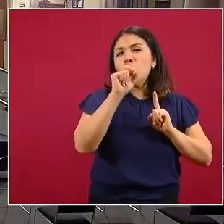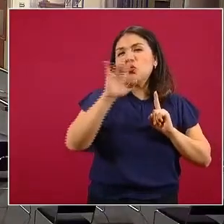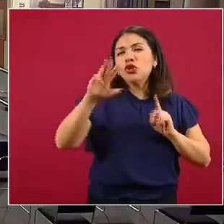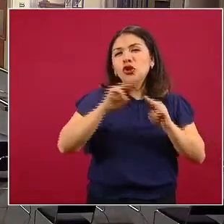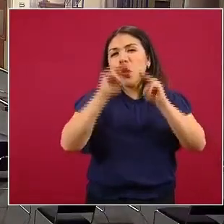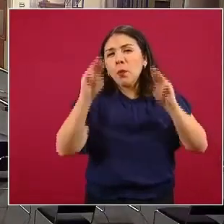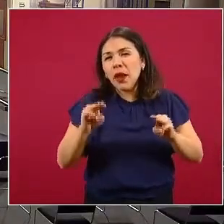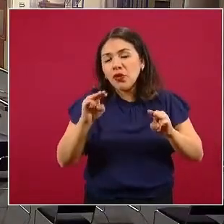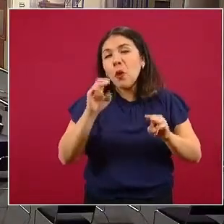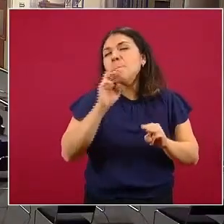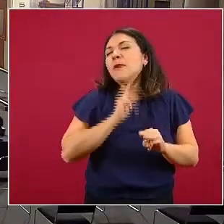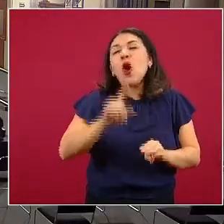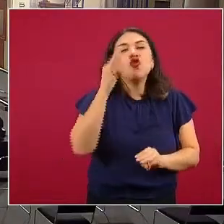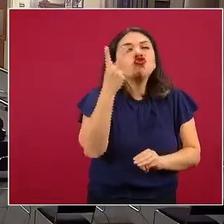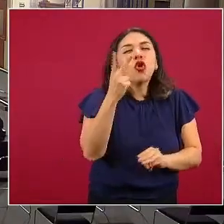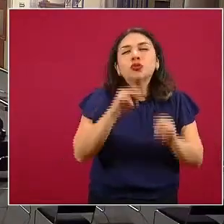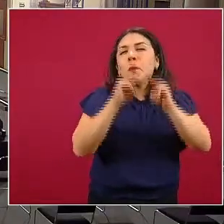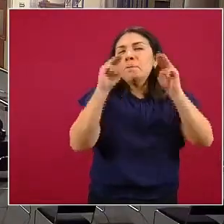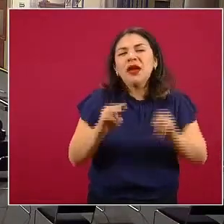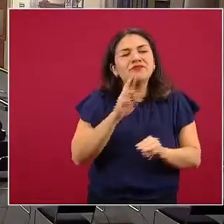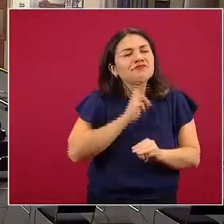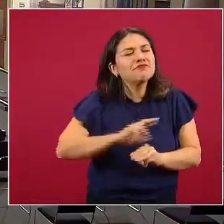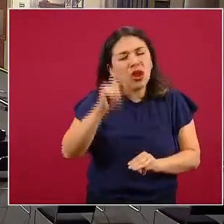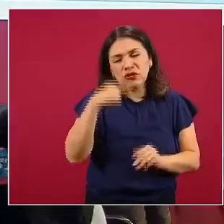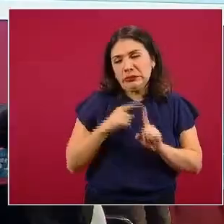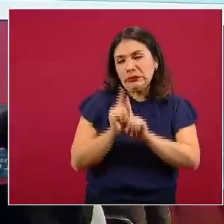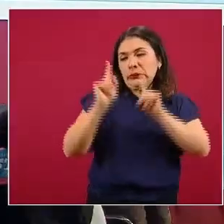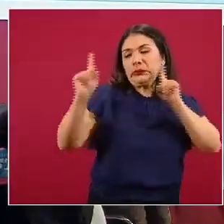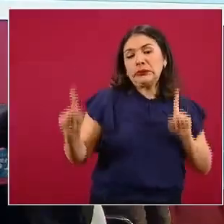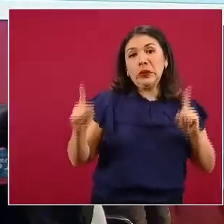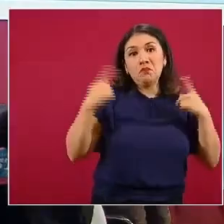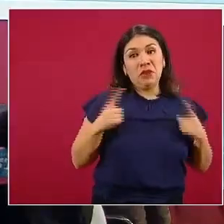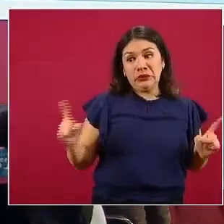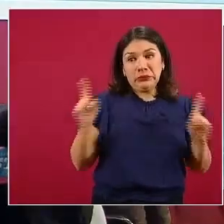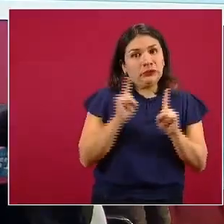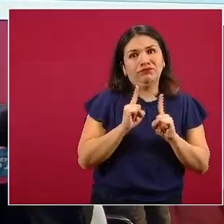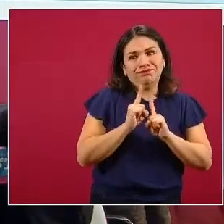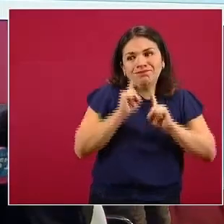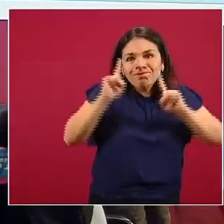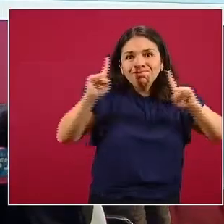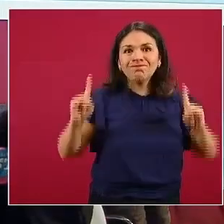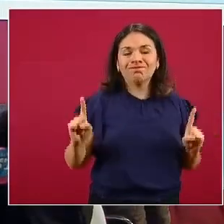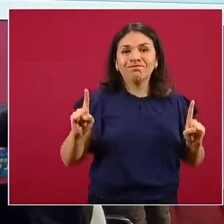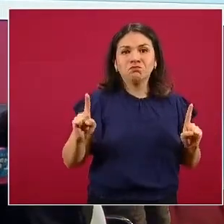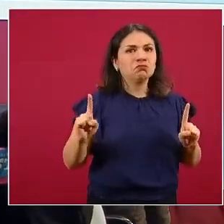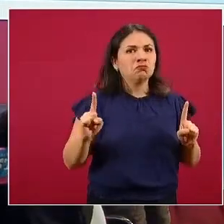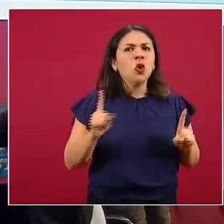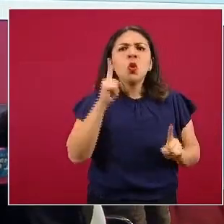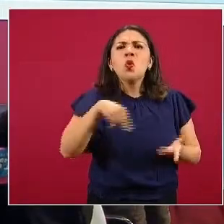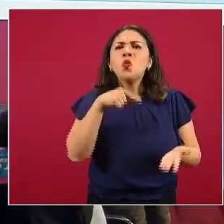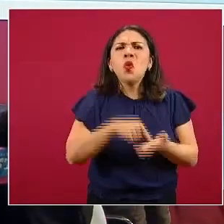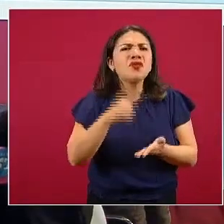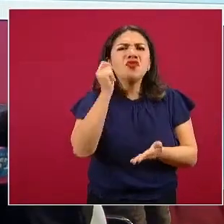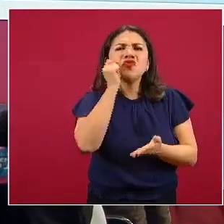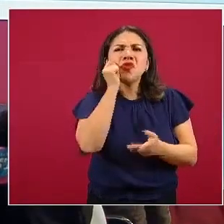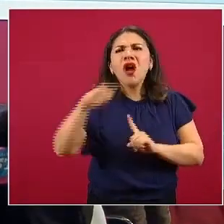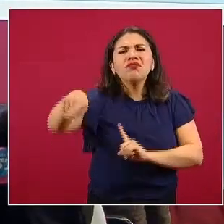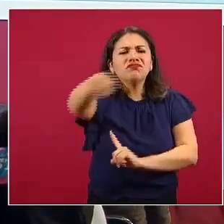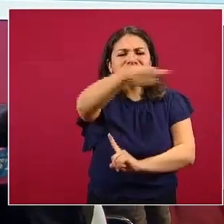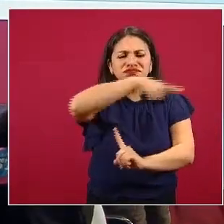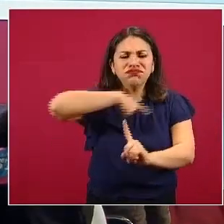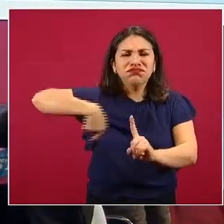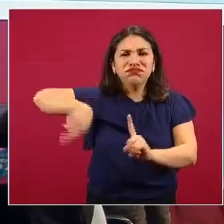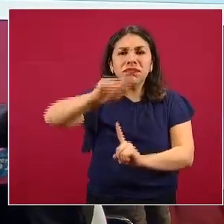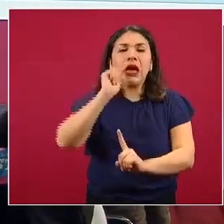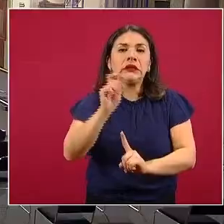metros, idealmente 2 metros de distancia de cualquier otra persona en los diferentes espacios en los que yo me